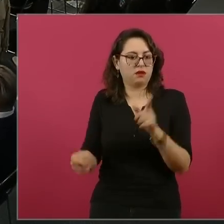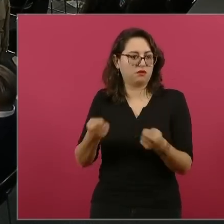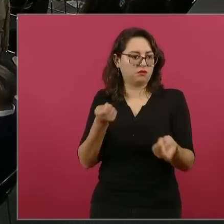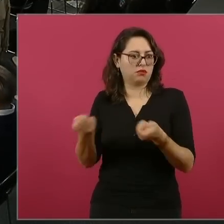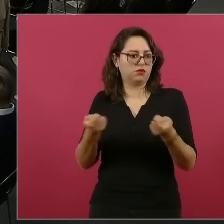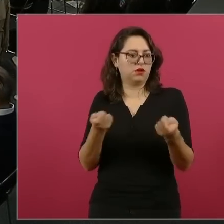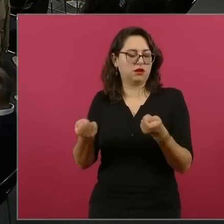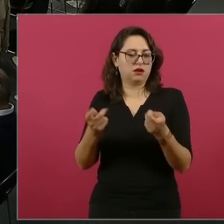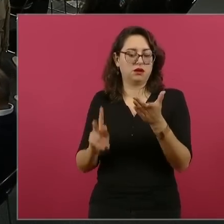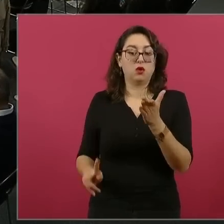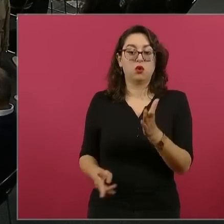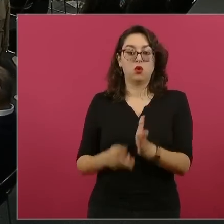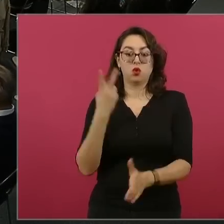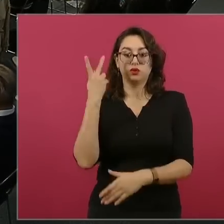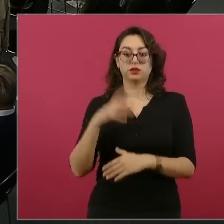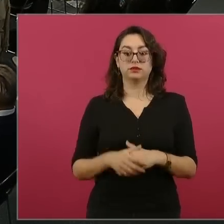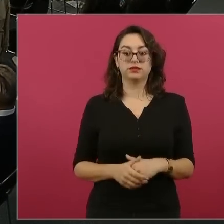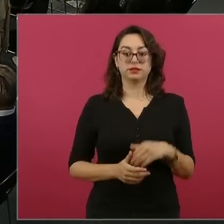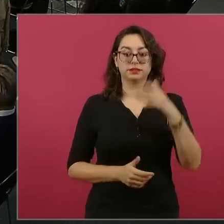equipos.